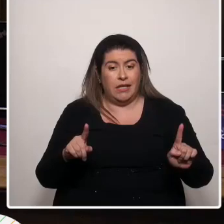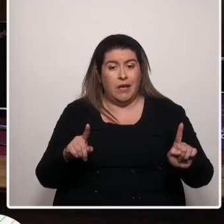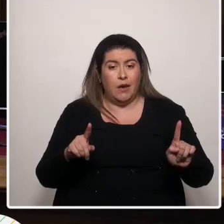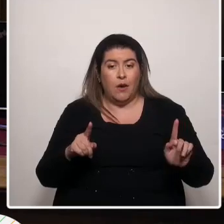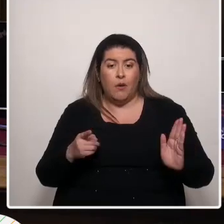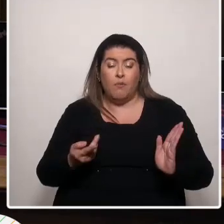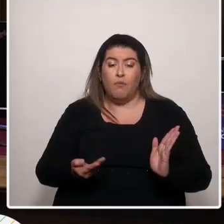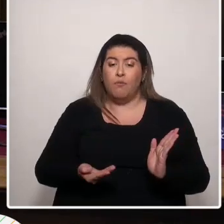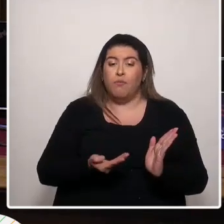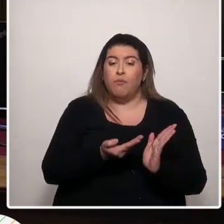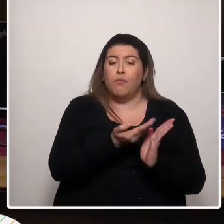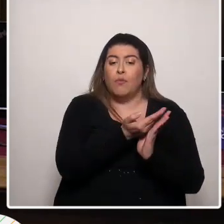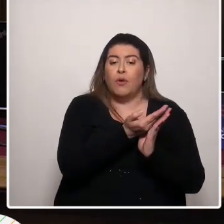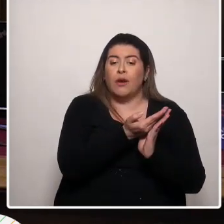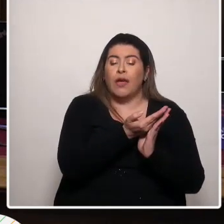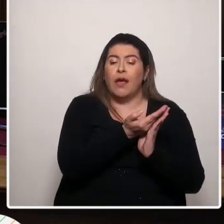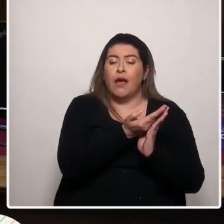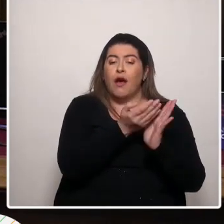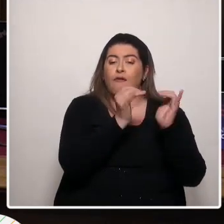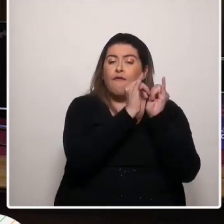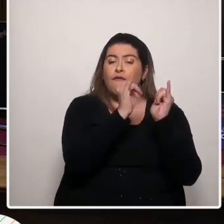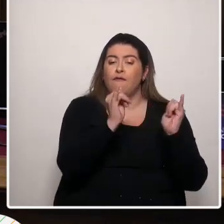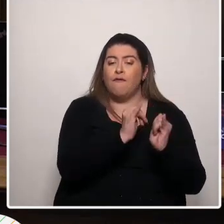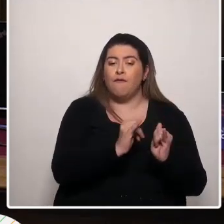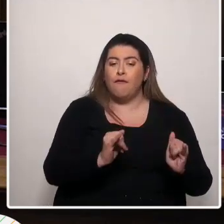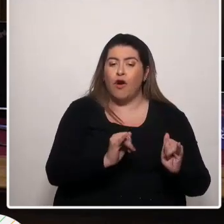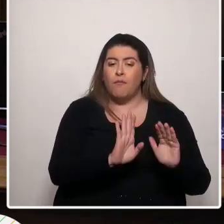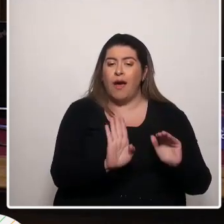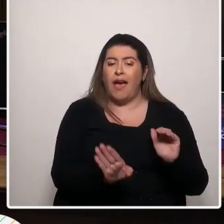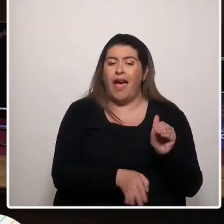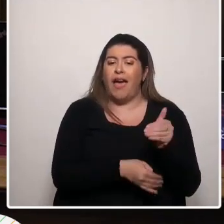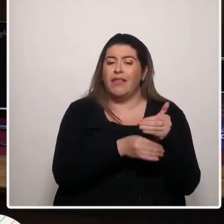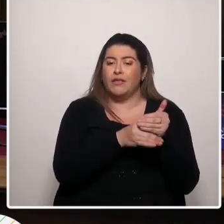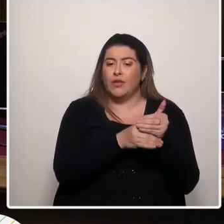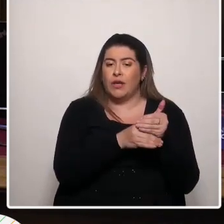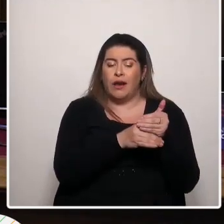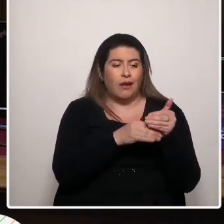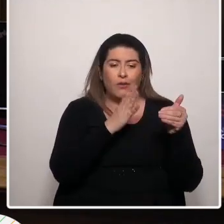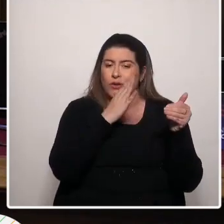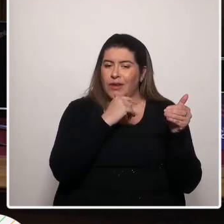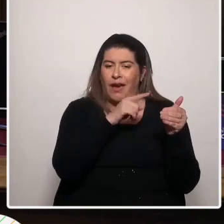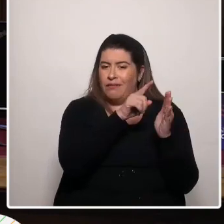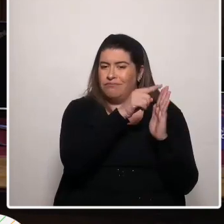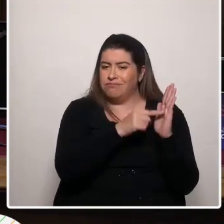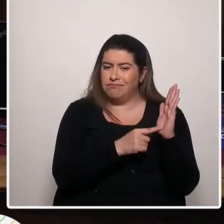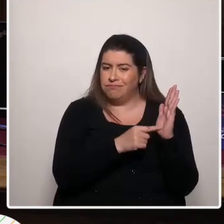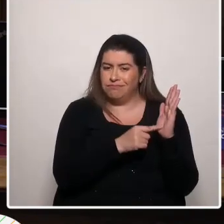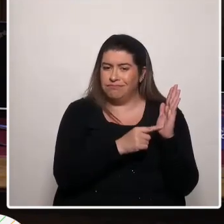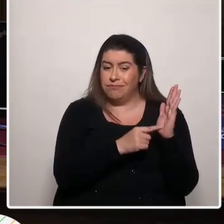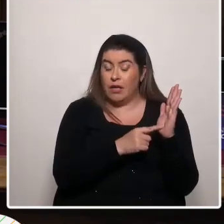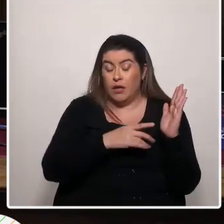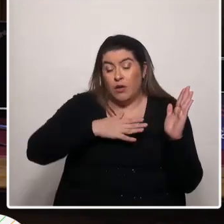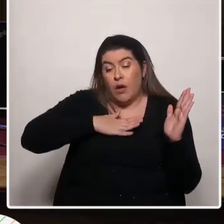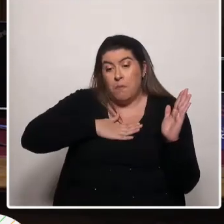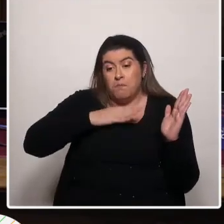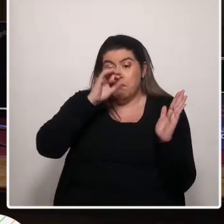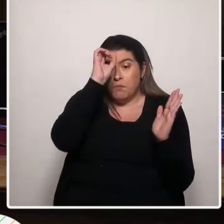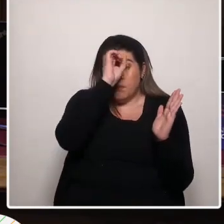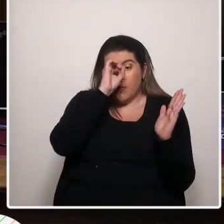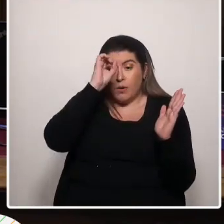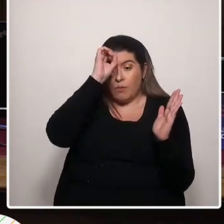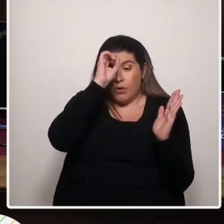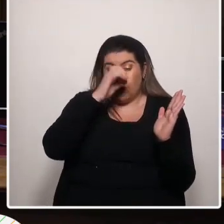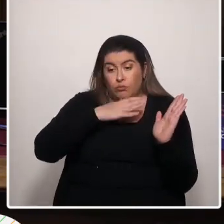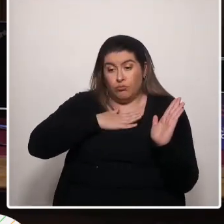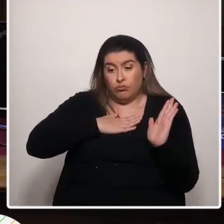proponer mecanismos o instrumentos adicionales que no están acá. A mi juicio,